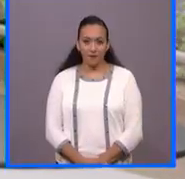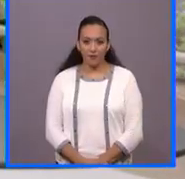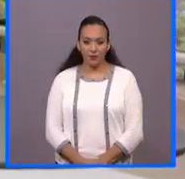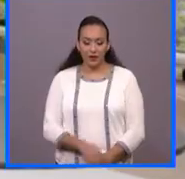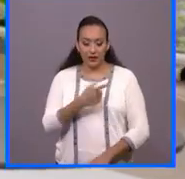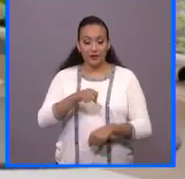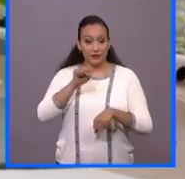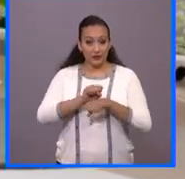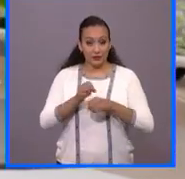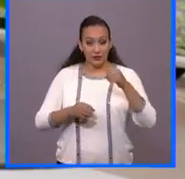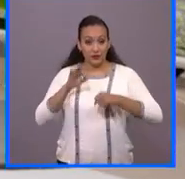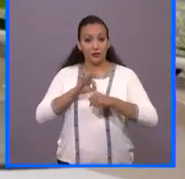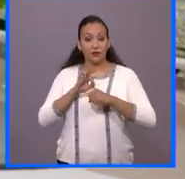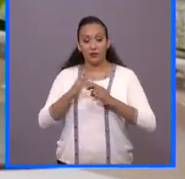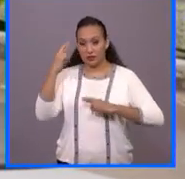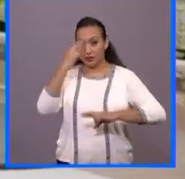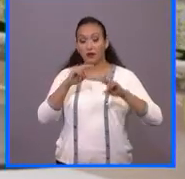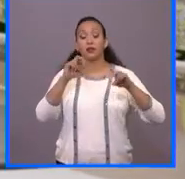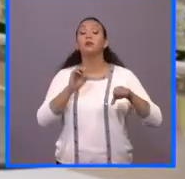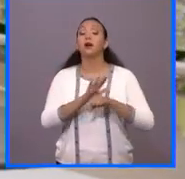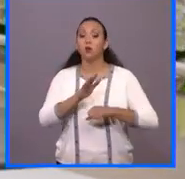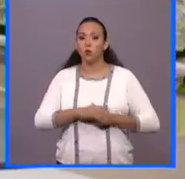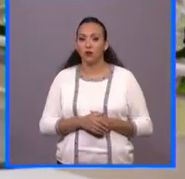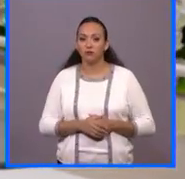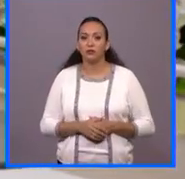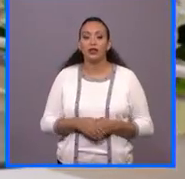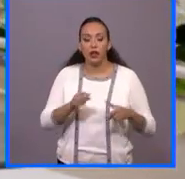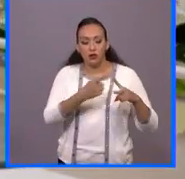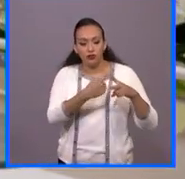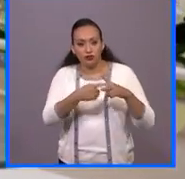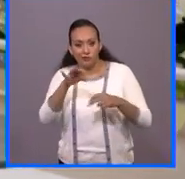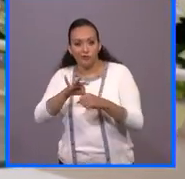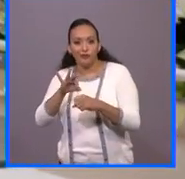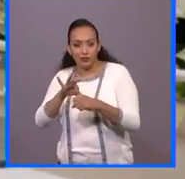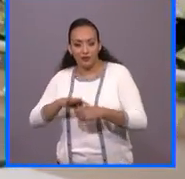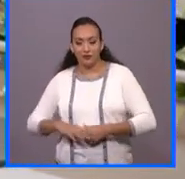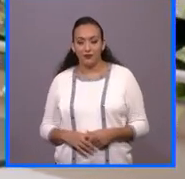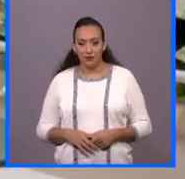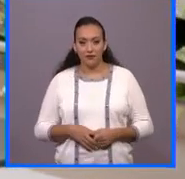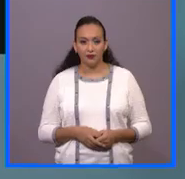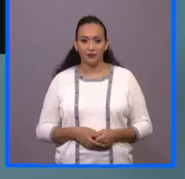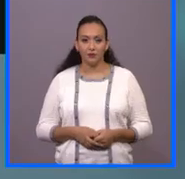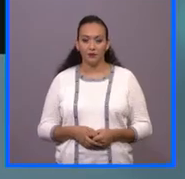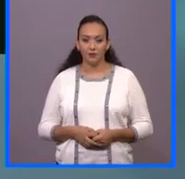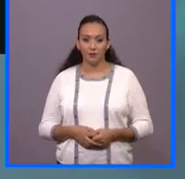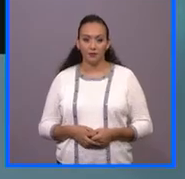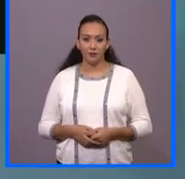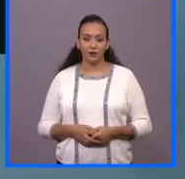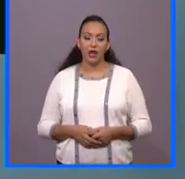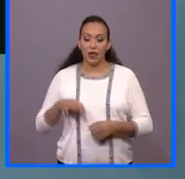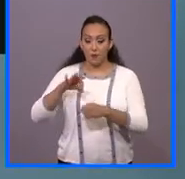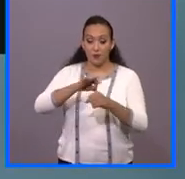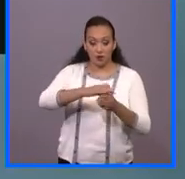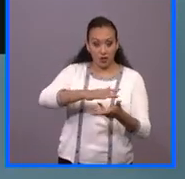Y esta semana el Tribunal Electoral resolvió asuntos relacionados con los cómputos de la pasada elección judicial. Por